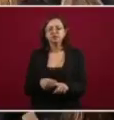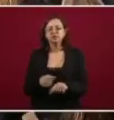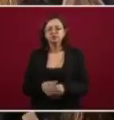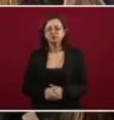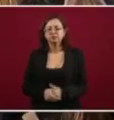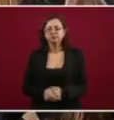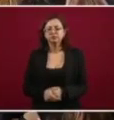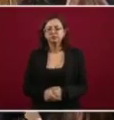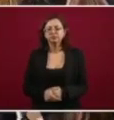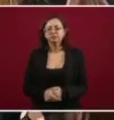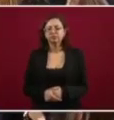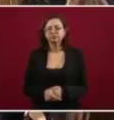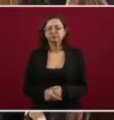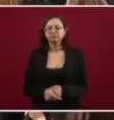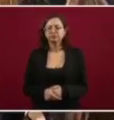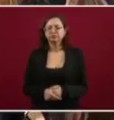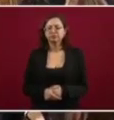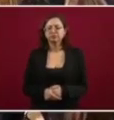esto?